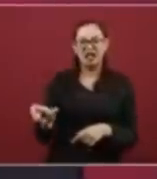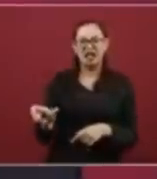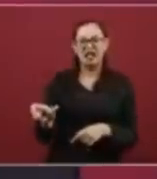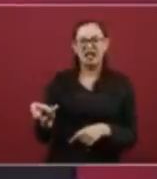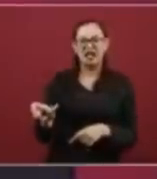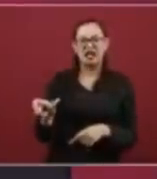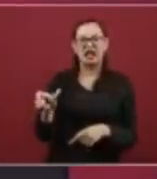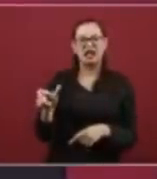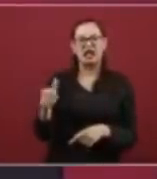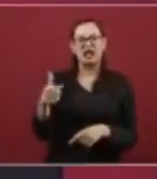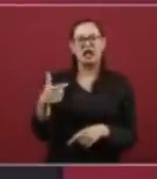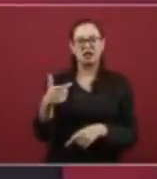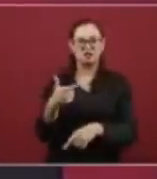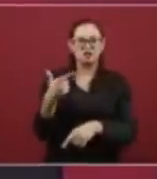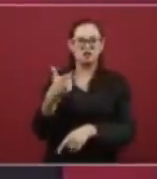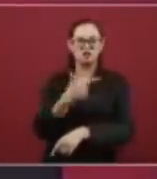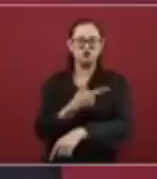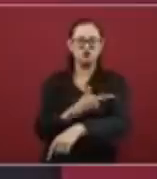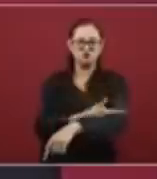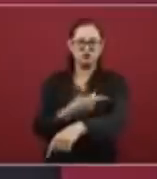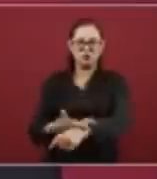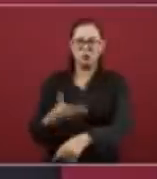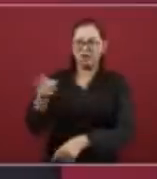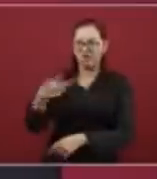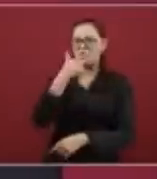a Gustavo Madero,